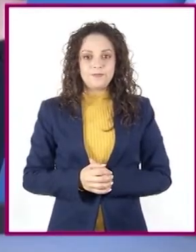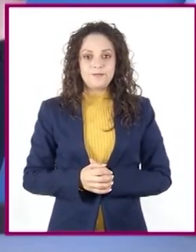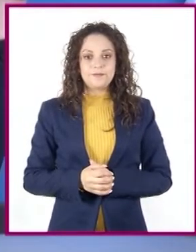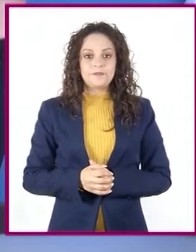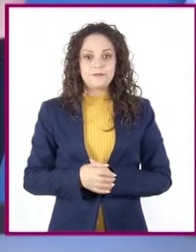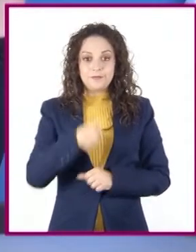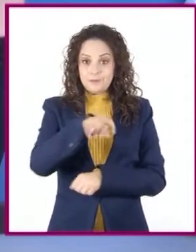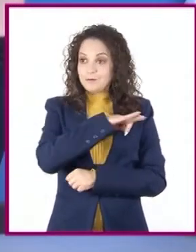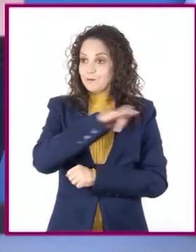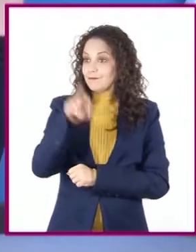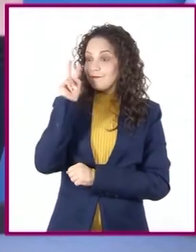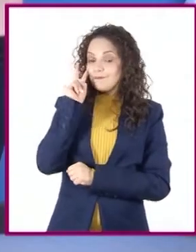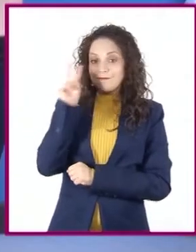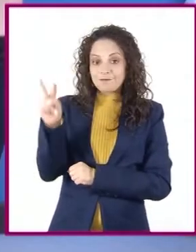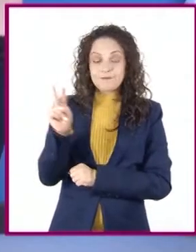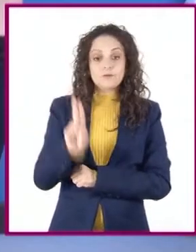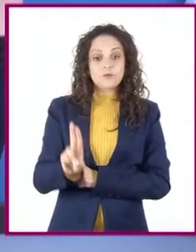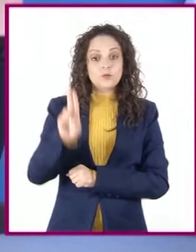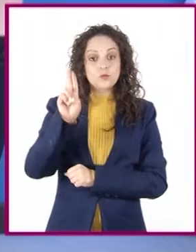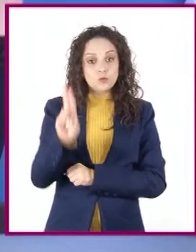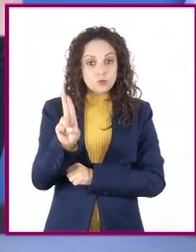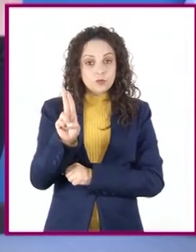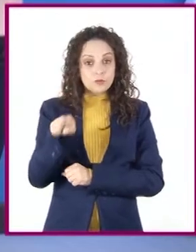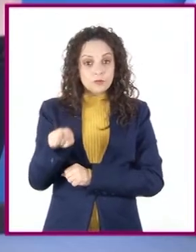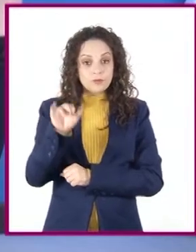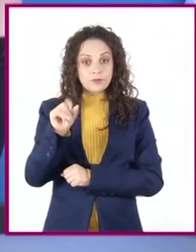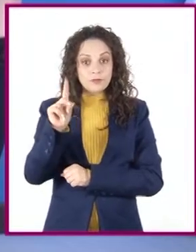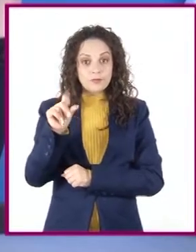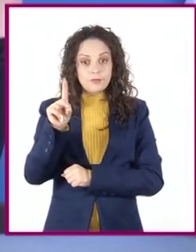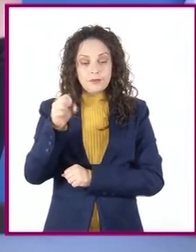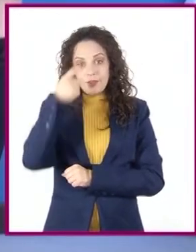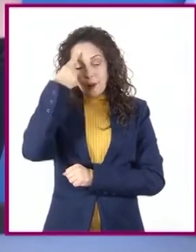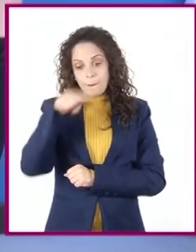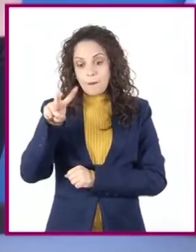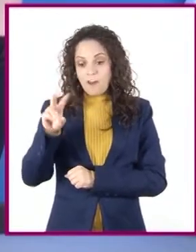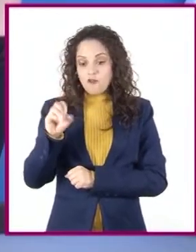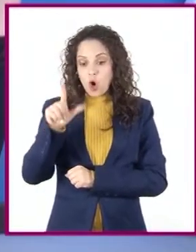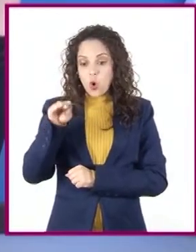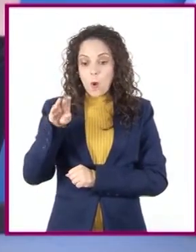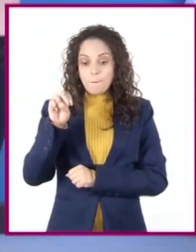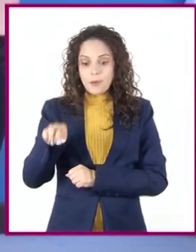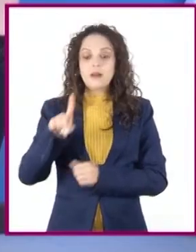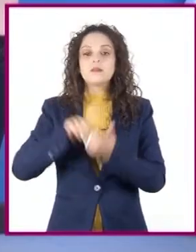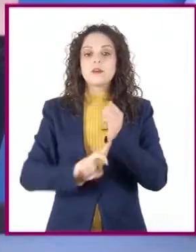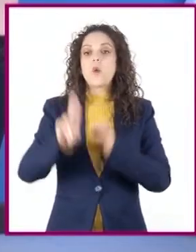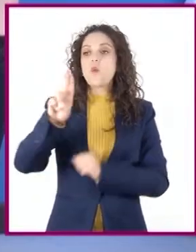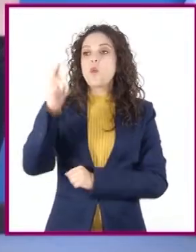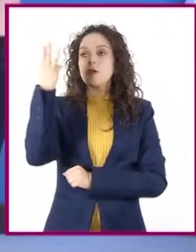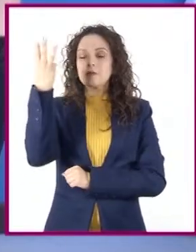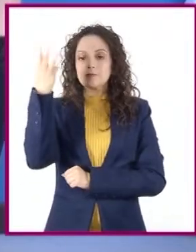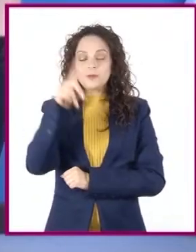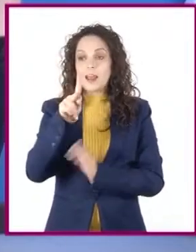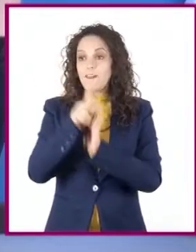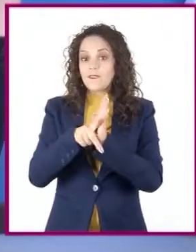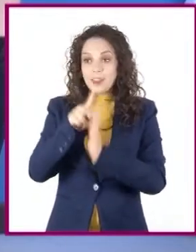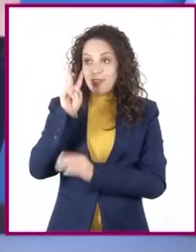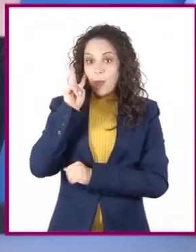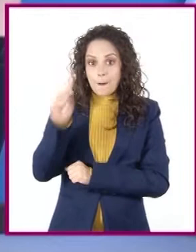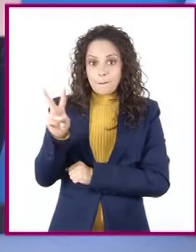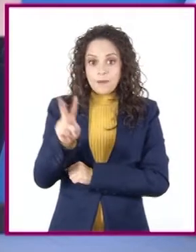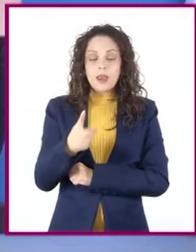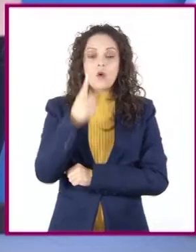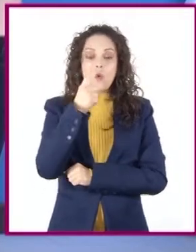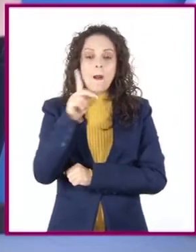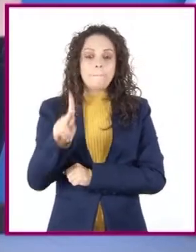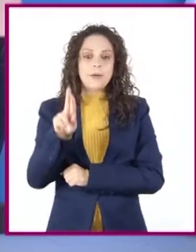Como pudieron observar, las unidades de medida del volumen son unidades cúbicas. En el video se calculó el volumen de un